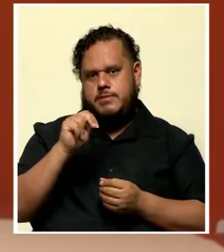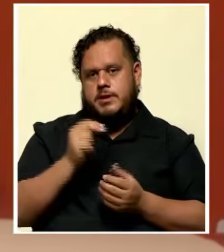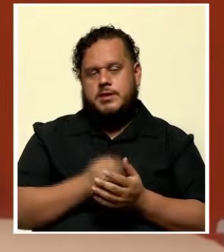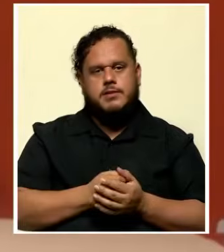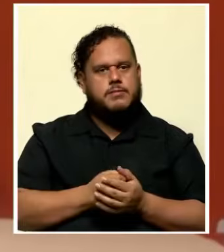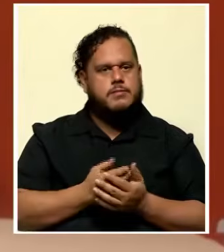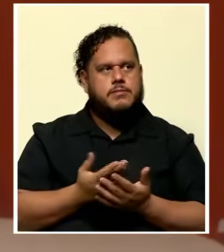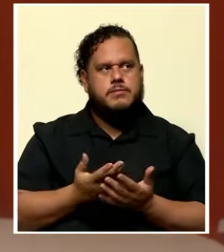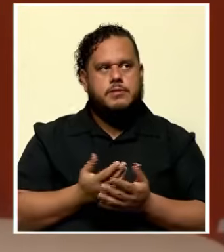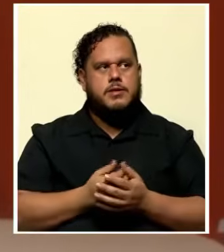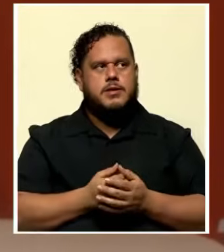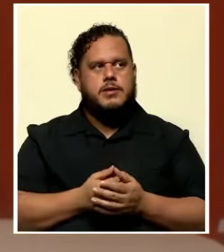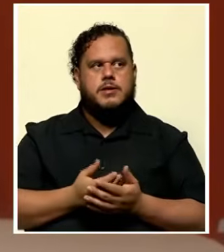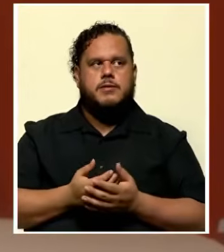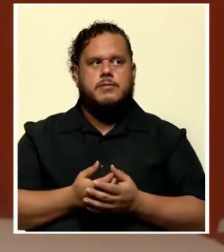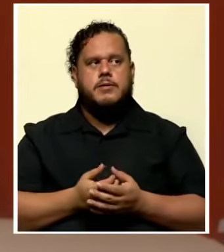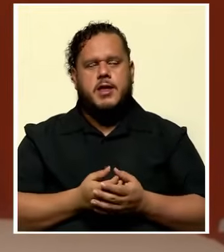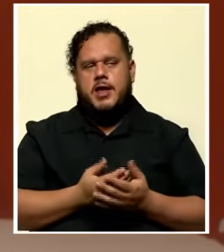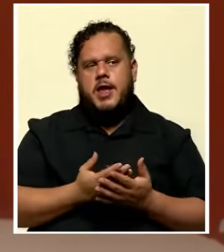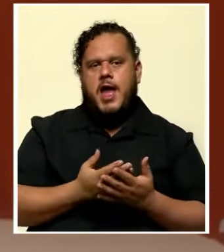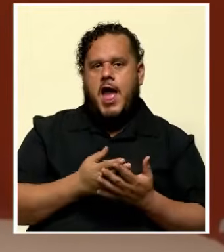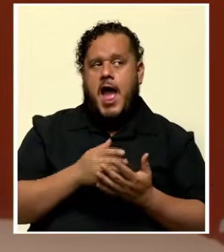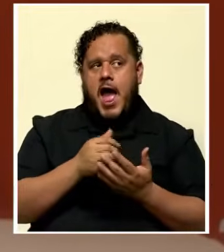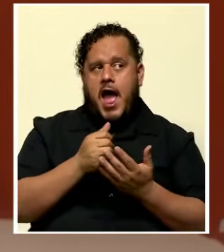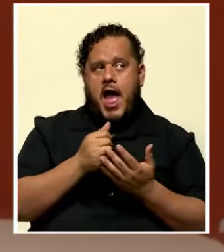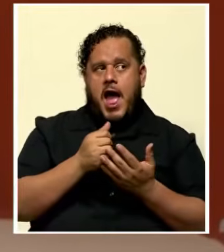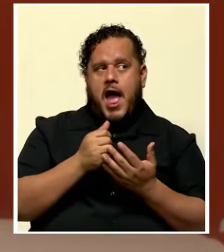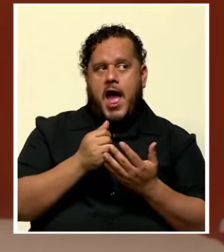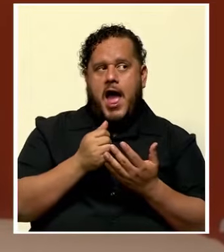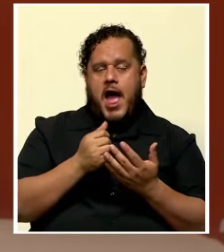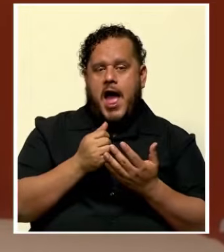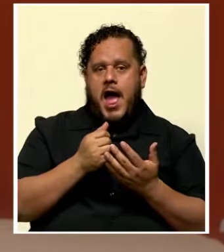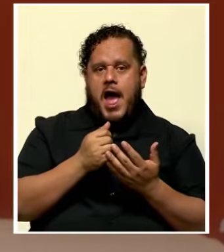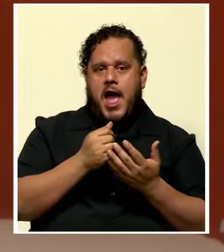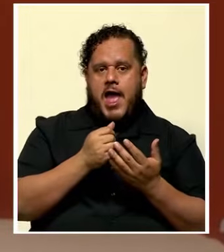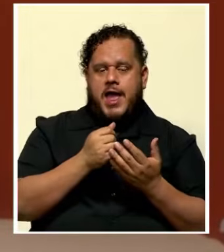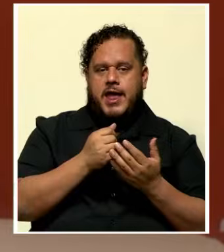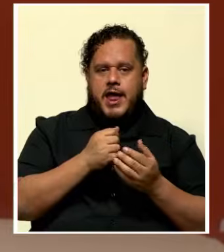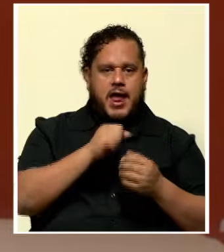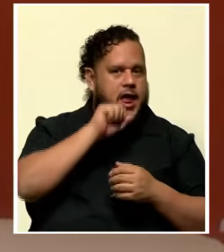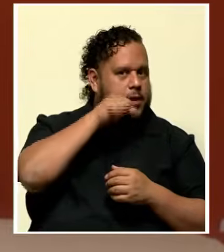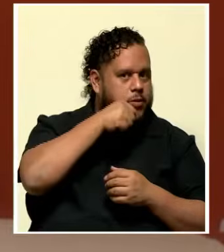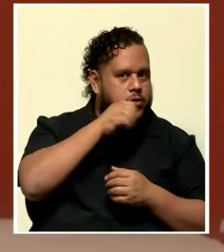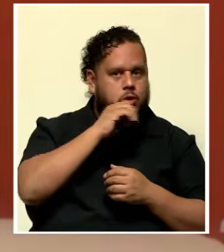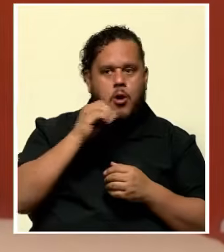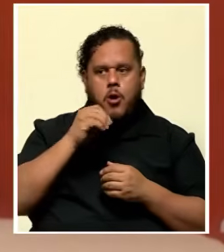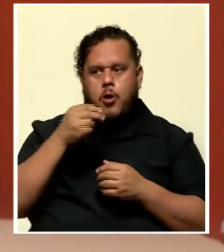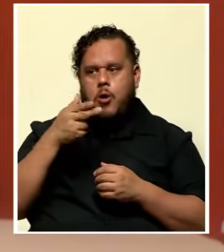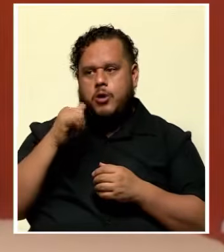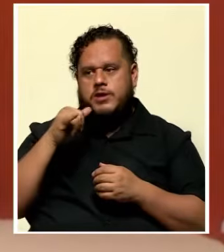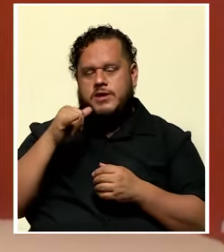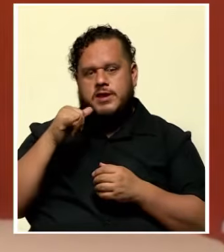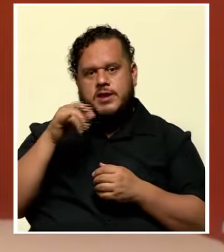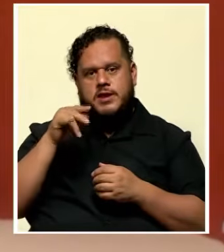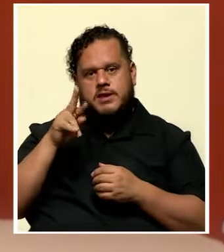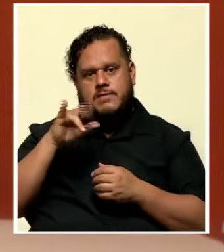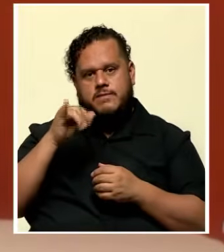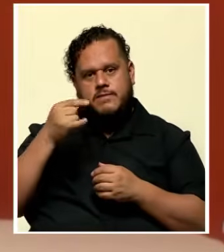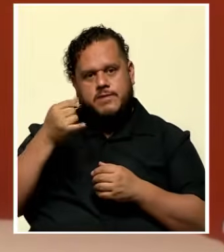Don Eli, pito alitas. Alitas. ¿Y entre alitas y chifrimos? Casi me marcan mi